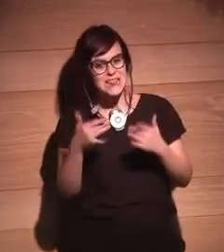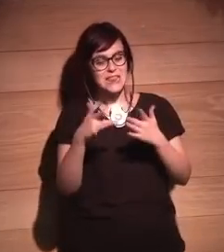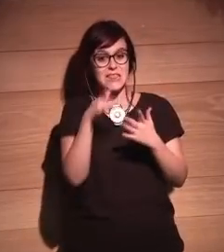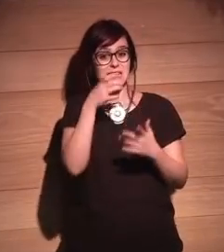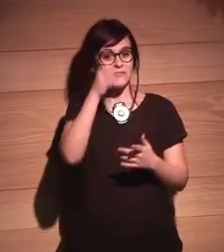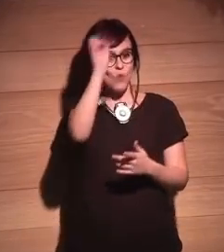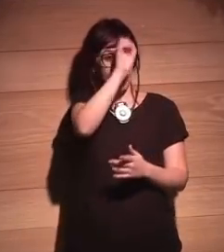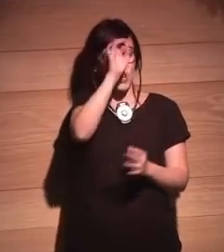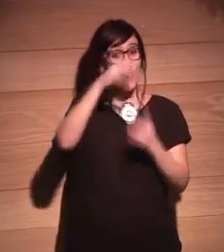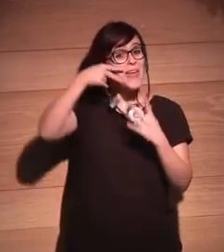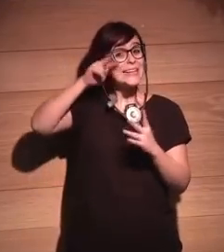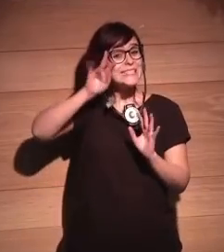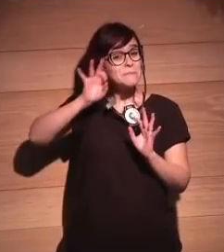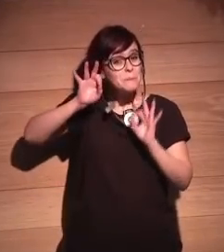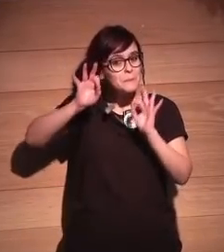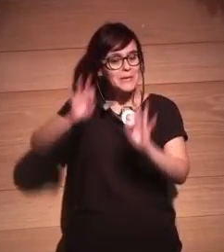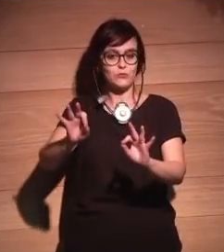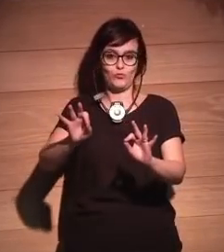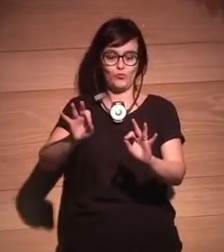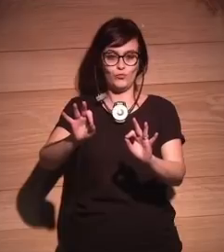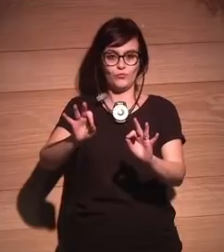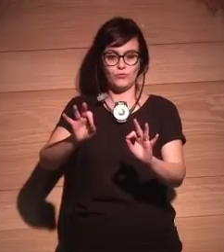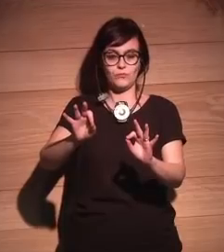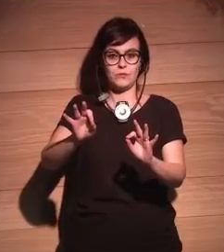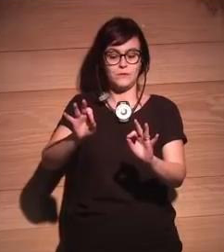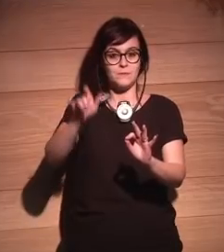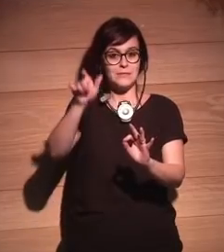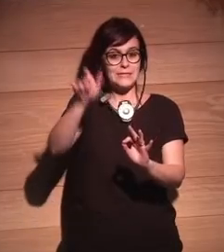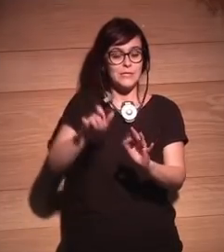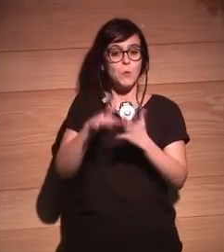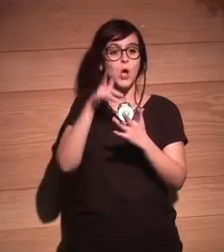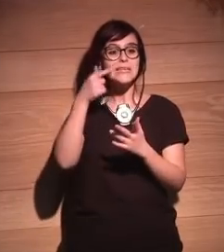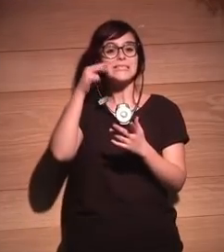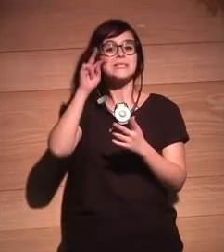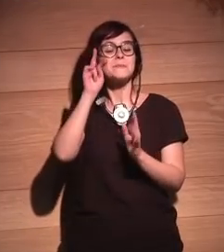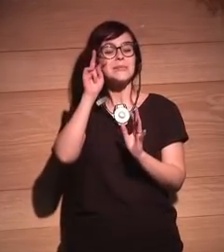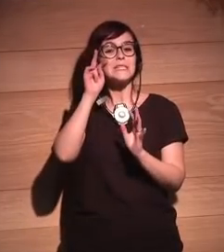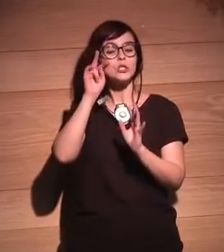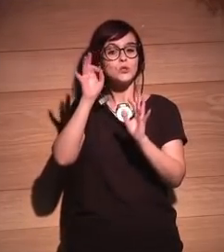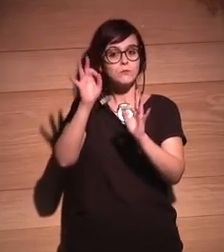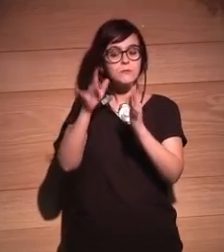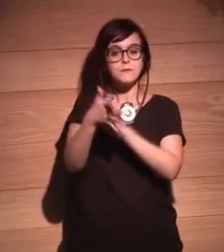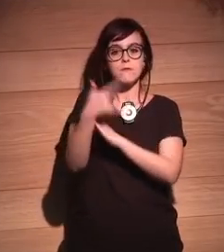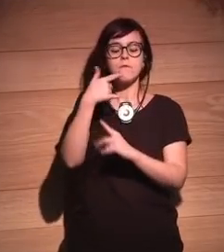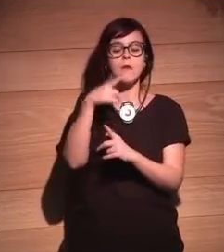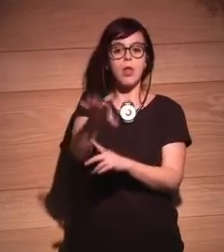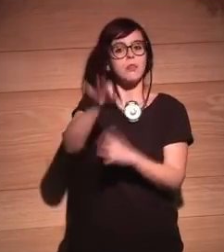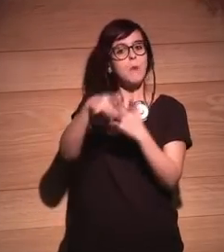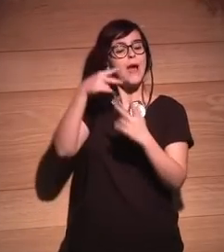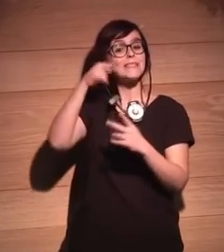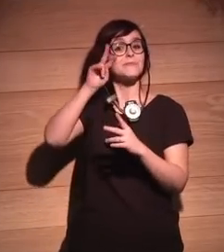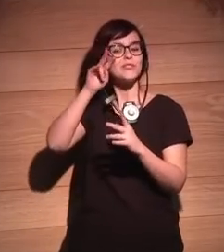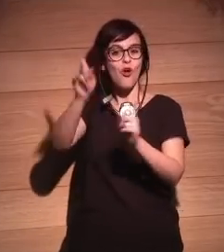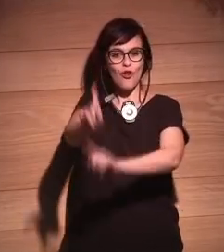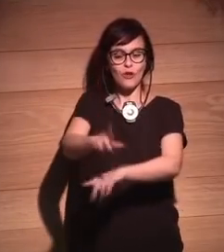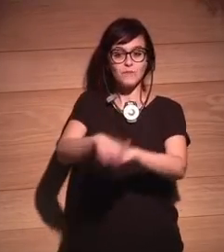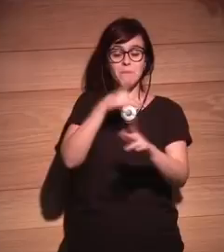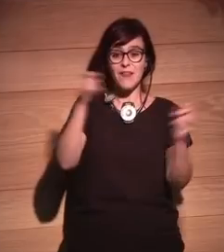opiniones de expertos, no hablo de los expertos que deciden qué es ser experto, porque a menudo vemos